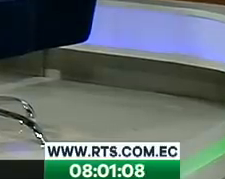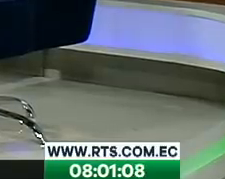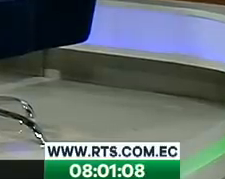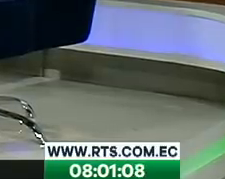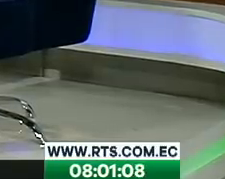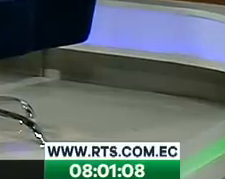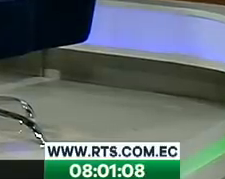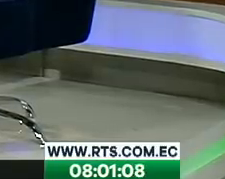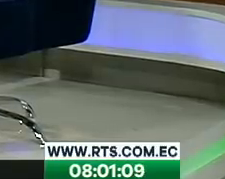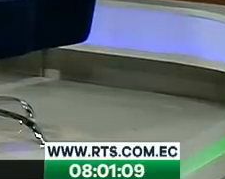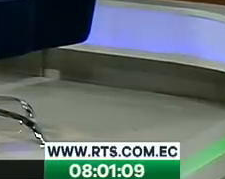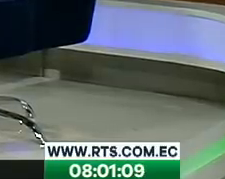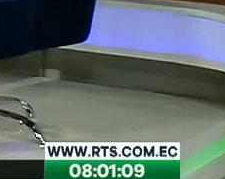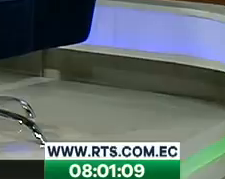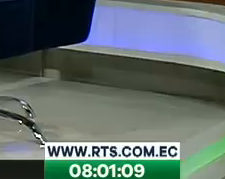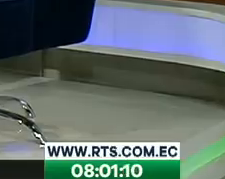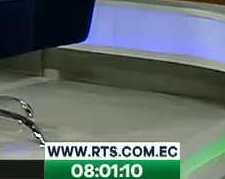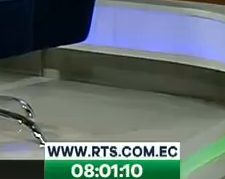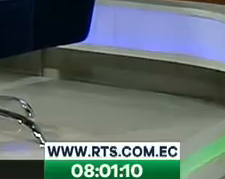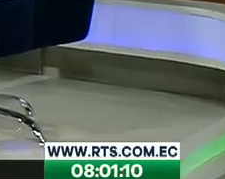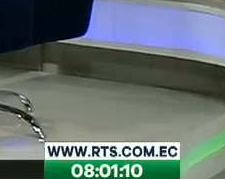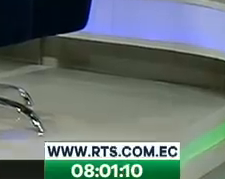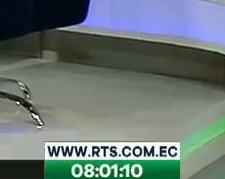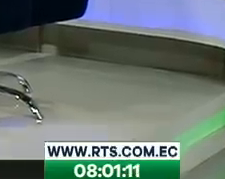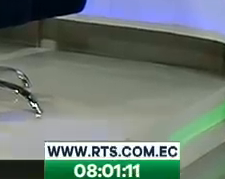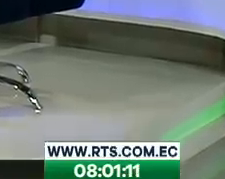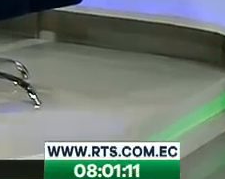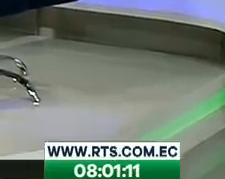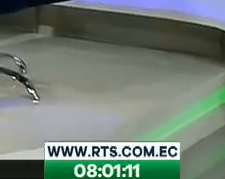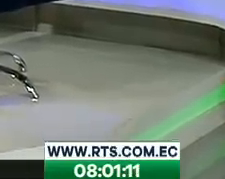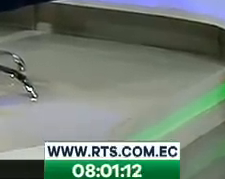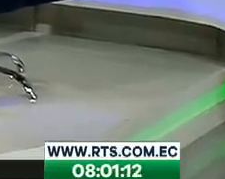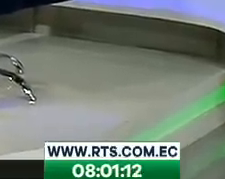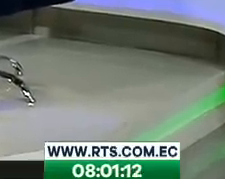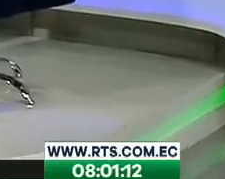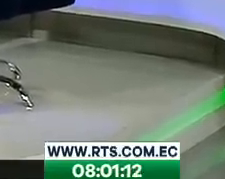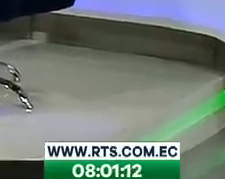excesos pero por supuesto sólo me voy a acceder en leer un libro que aparece